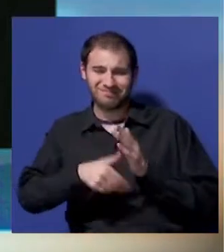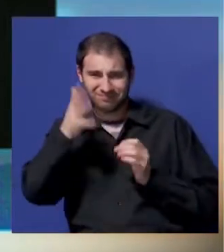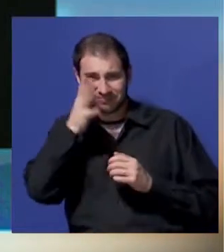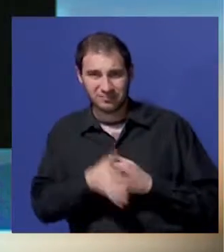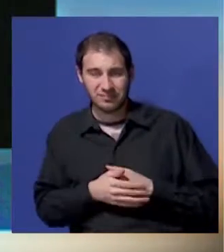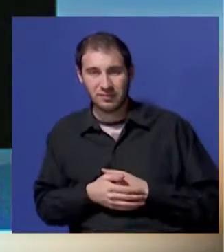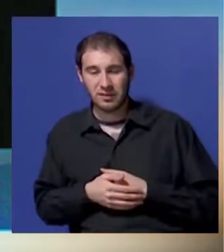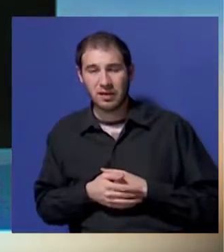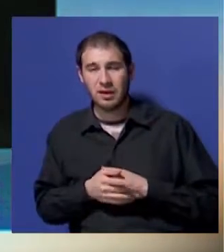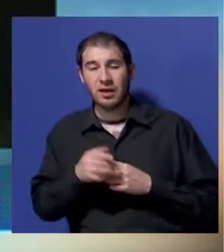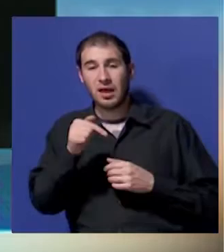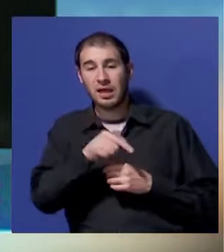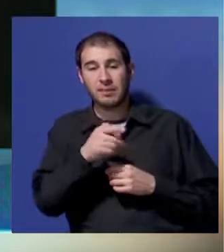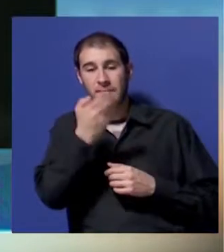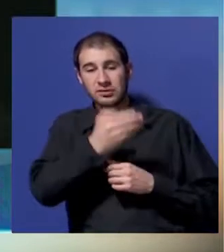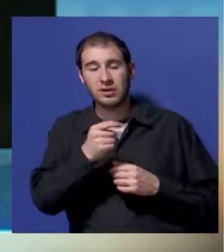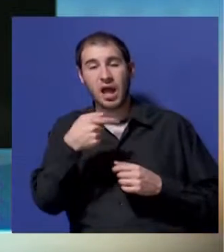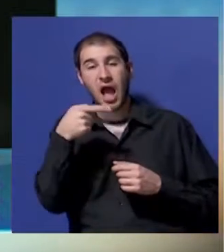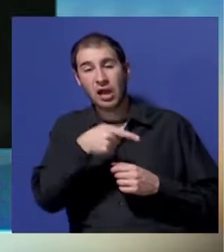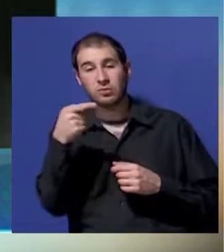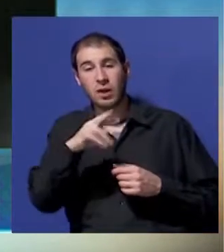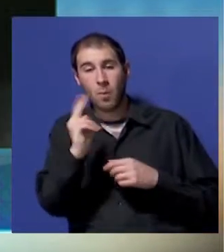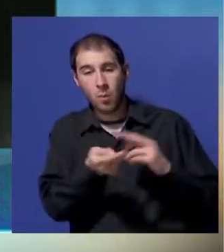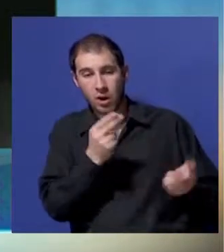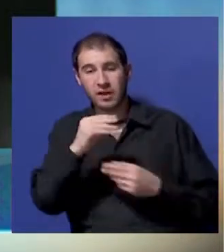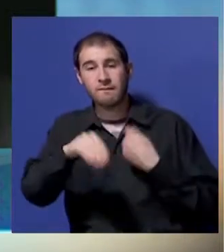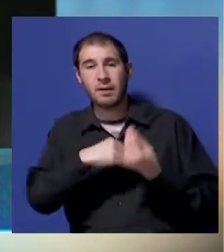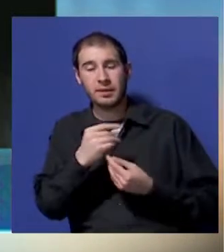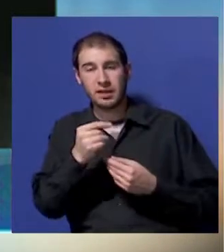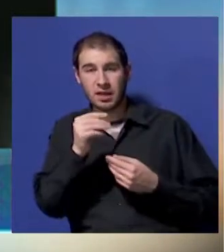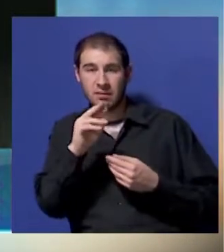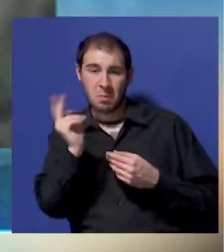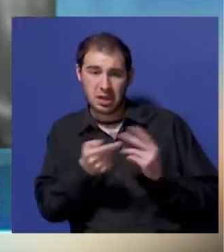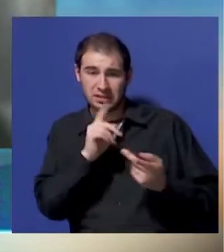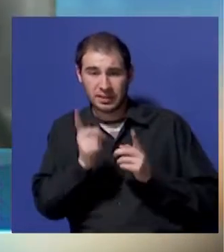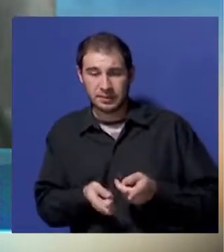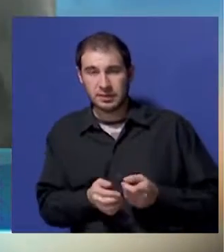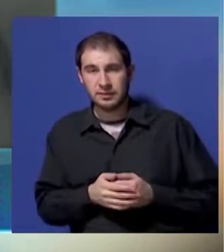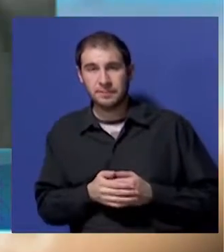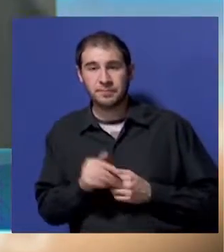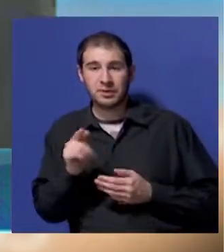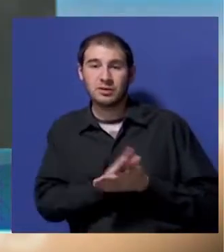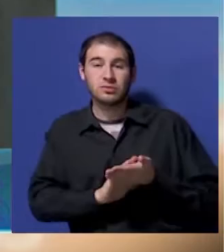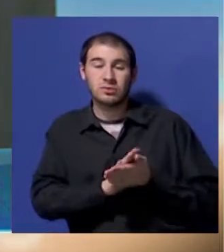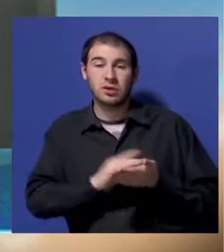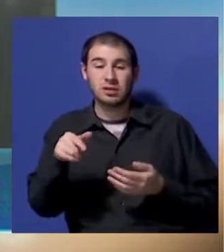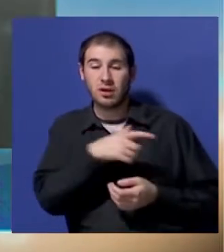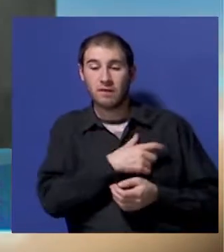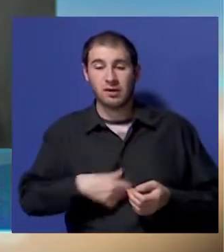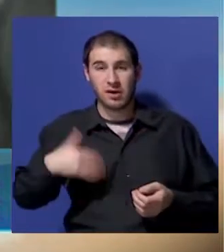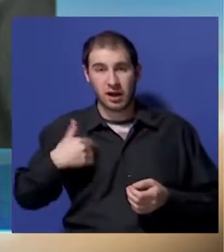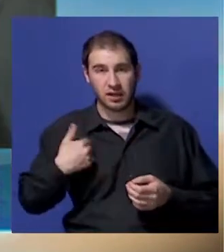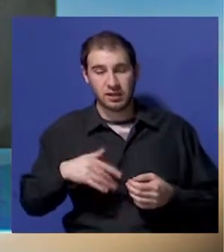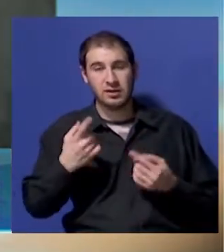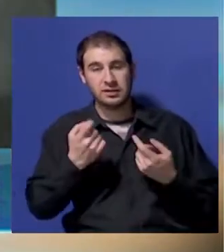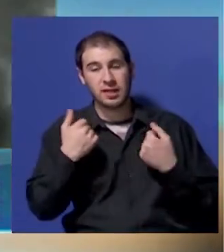medio fallecen acusados, fallecen familiares de las víctimas. Claro. Entonces es una respuesta que tiene que dar el Estado argentino